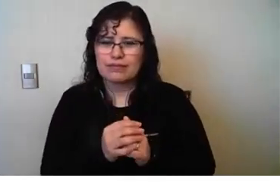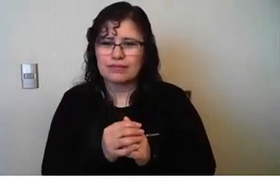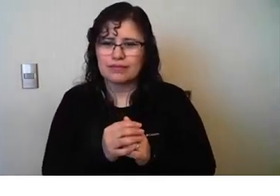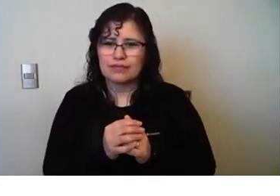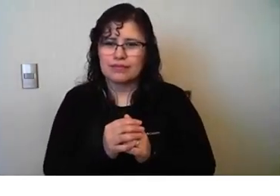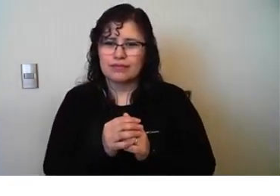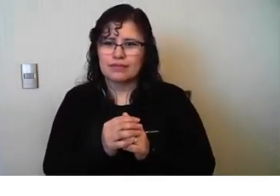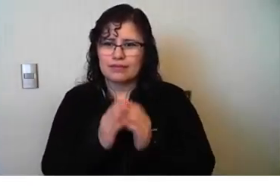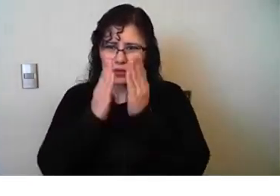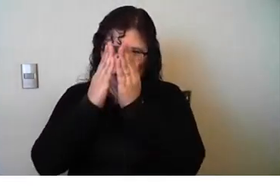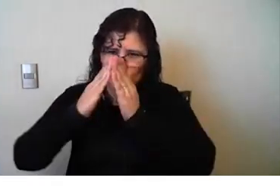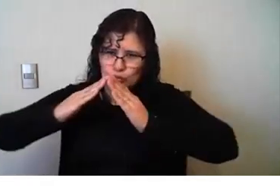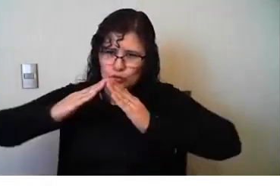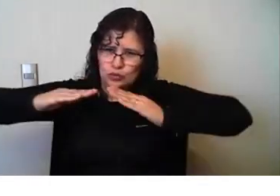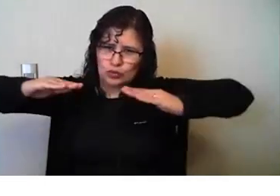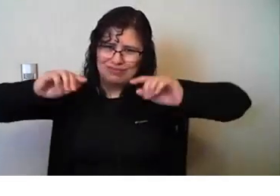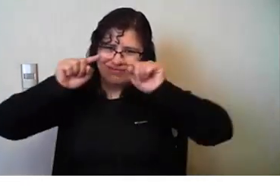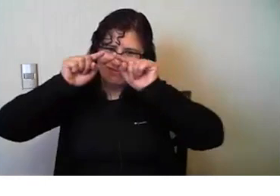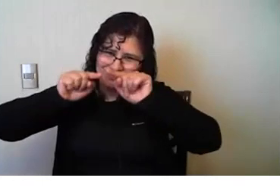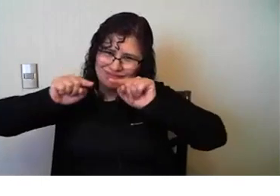y esto que viene de la cara medial,